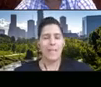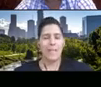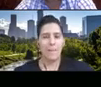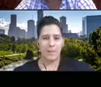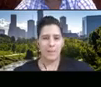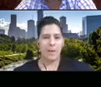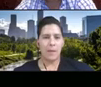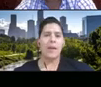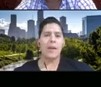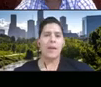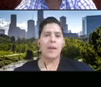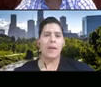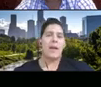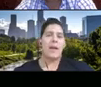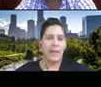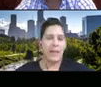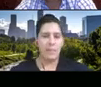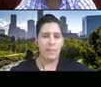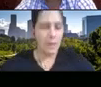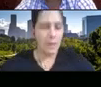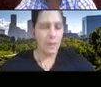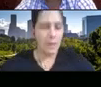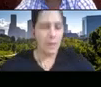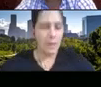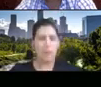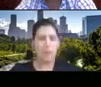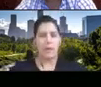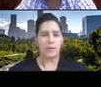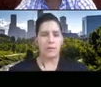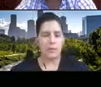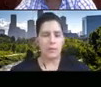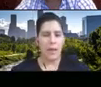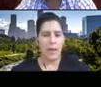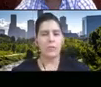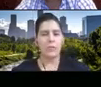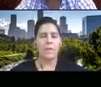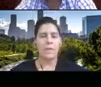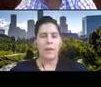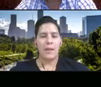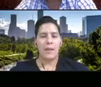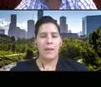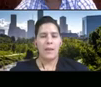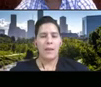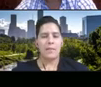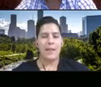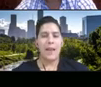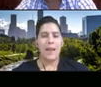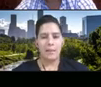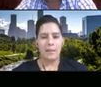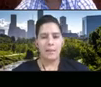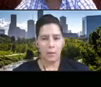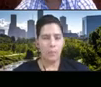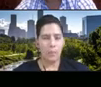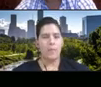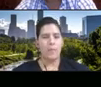Aquí viene el tip número 1 cuando manden a sus viajeros a Estados Unidos a Houston. es que les agreguen la renta del automóvil. ¿Por qué?